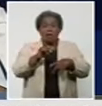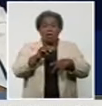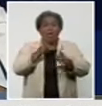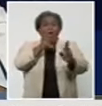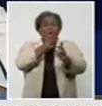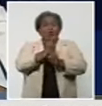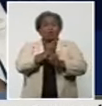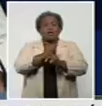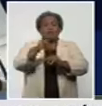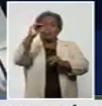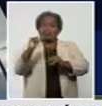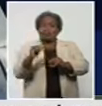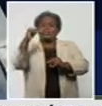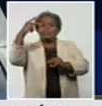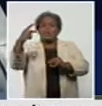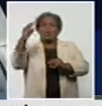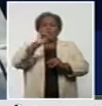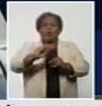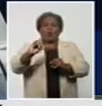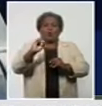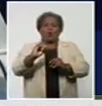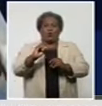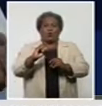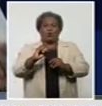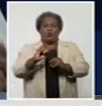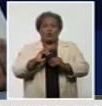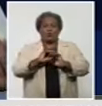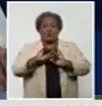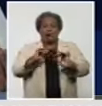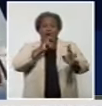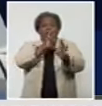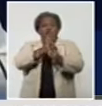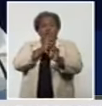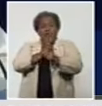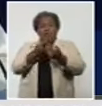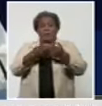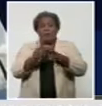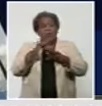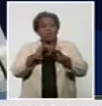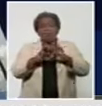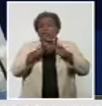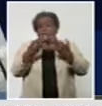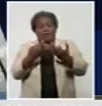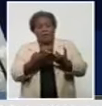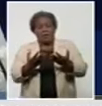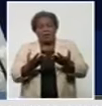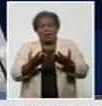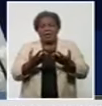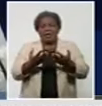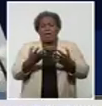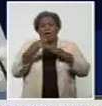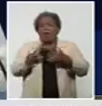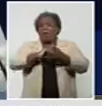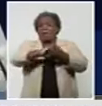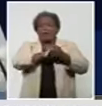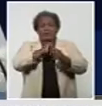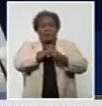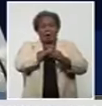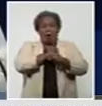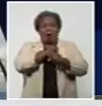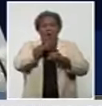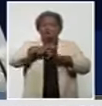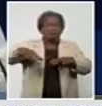orden, que son han tenido contacto, aunque tal vez no es la familia, no es el compañero de trabajo.